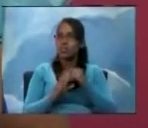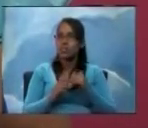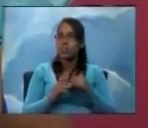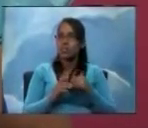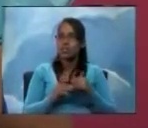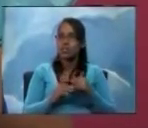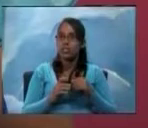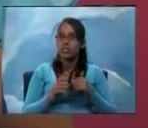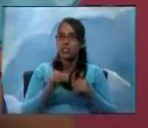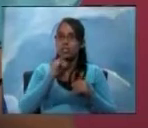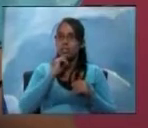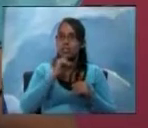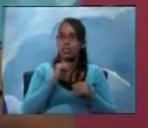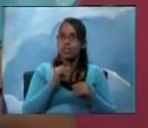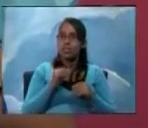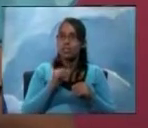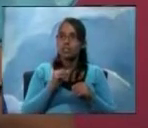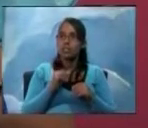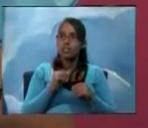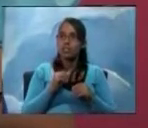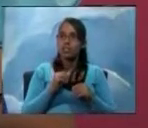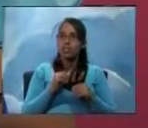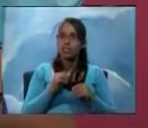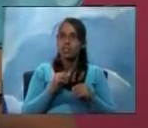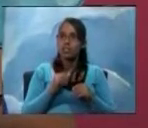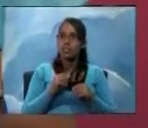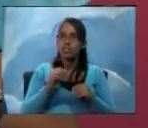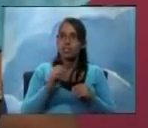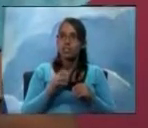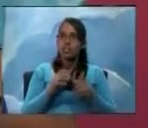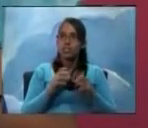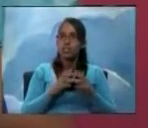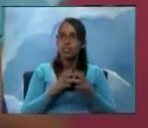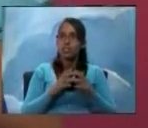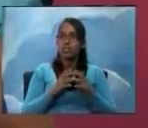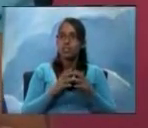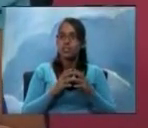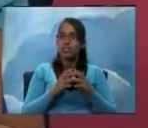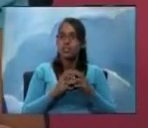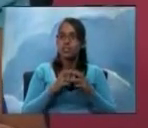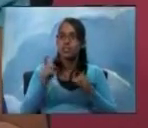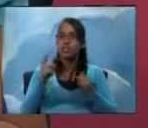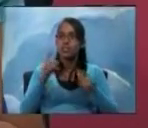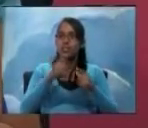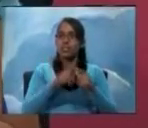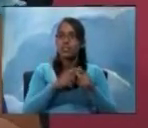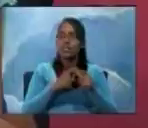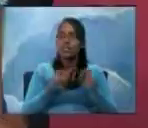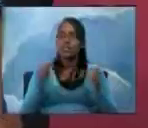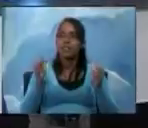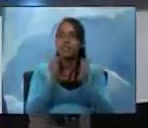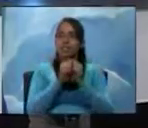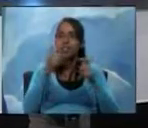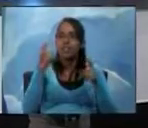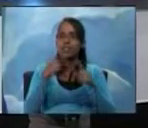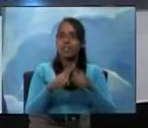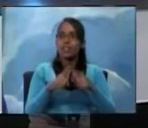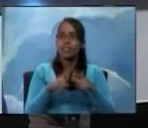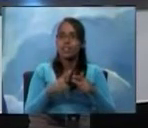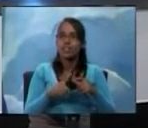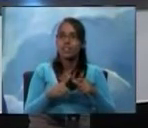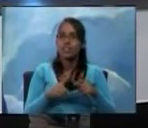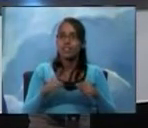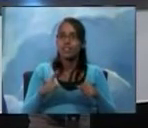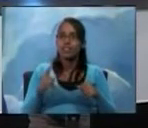Gloria a Dios. Aleluya. Cámbiale el micrófono, dale el otro. Ajá. Súmale, Juanita, con el otro. Vamos a ver. Mándale